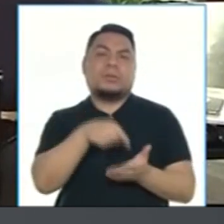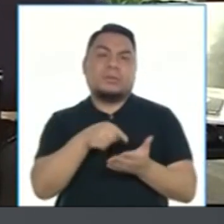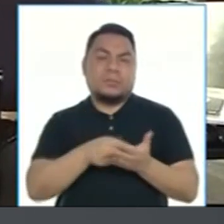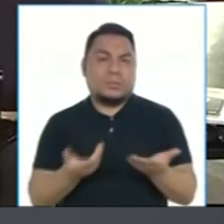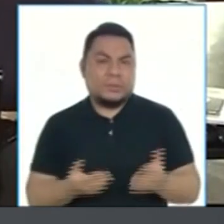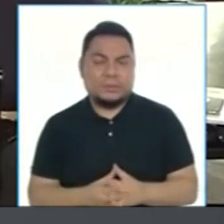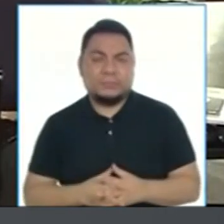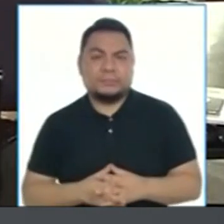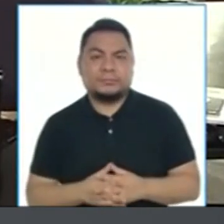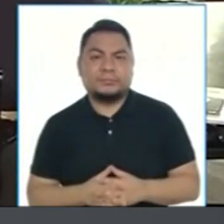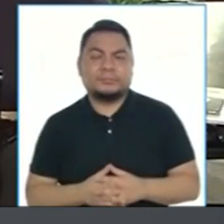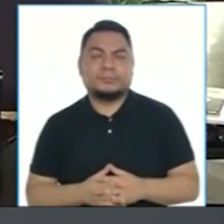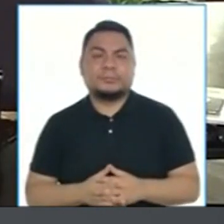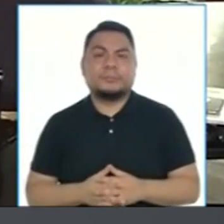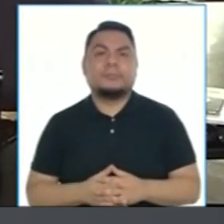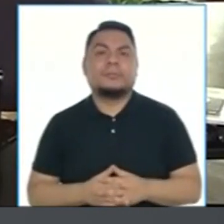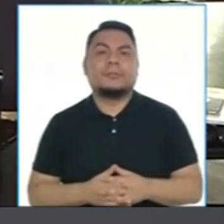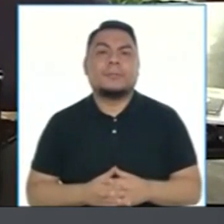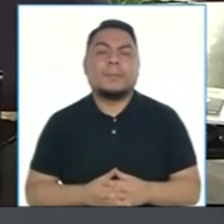deuda?